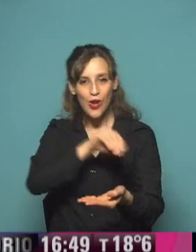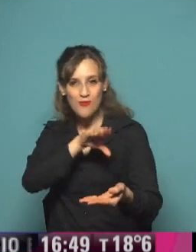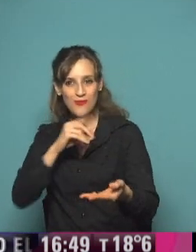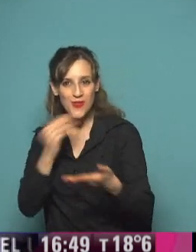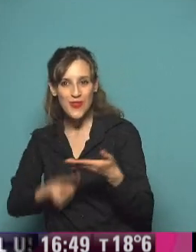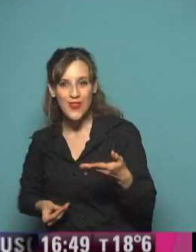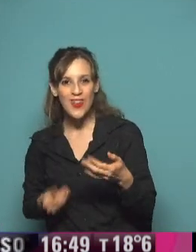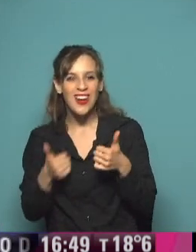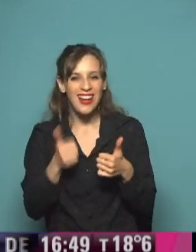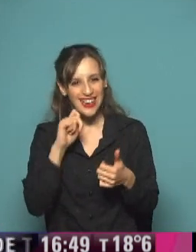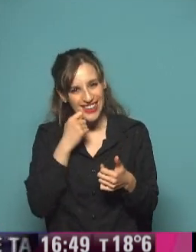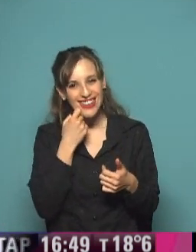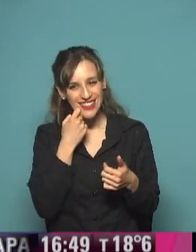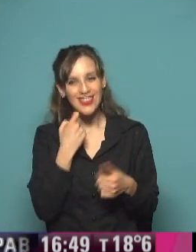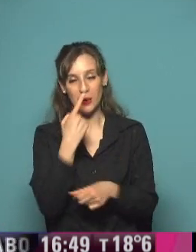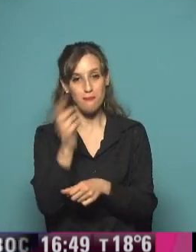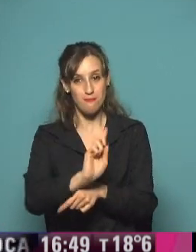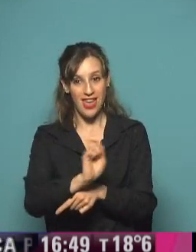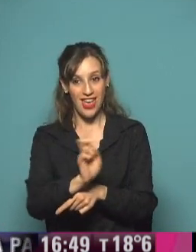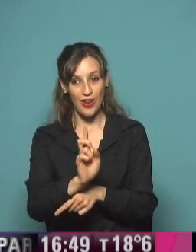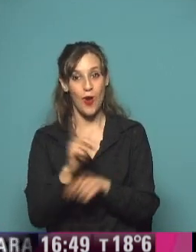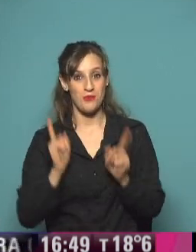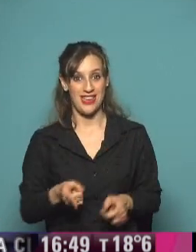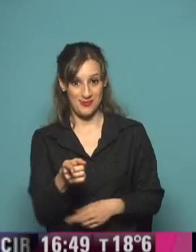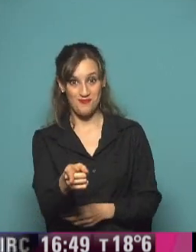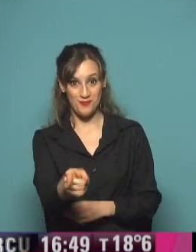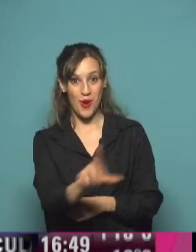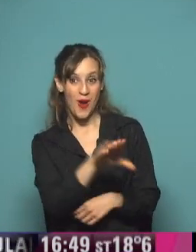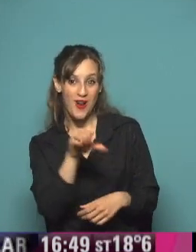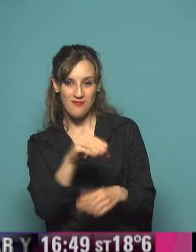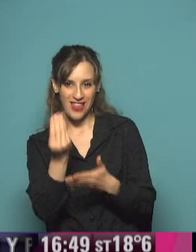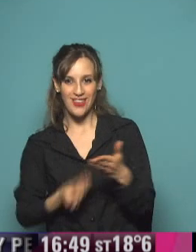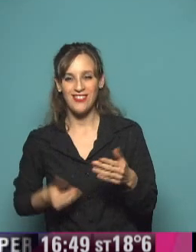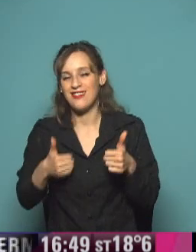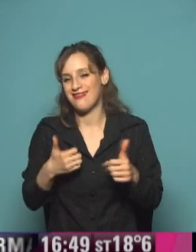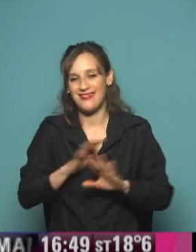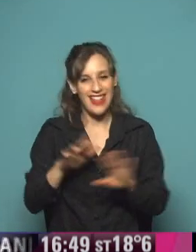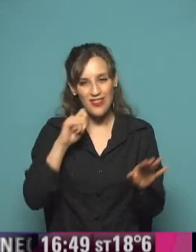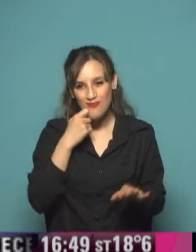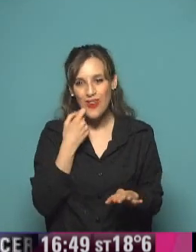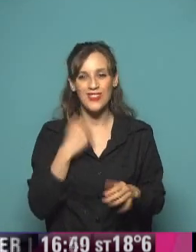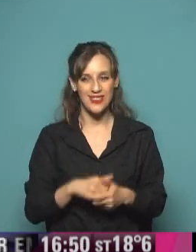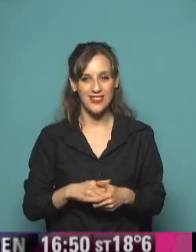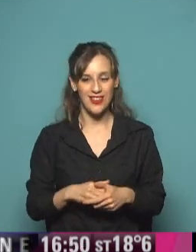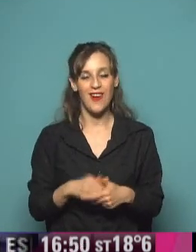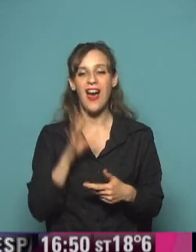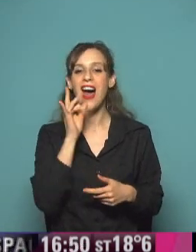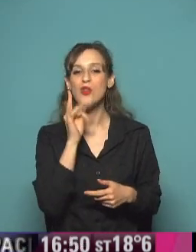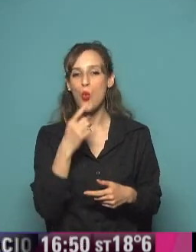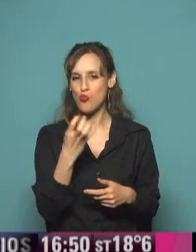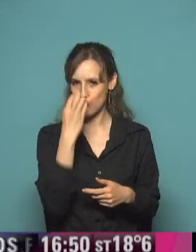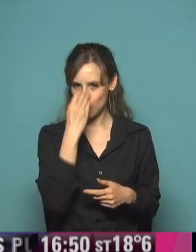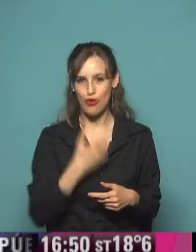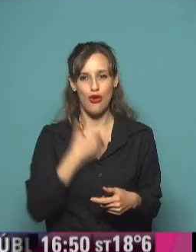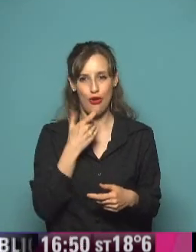letra cursiva. Ay, yo también tenía un perrito que se llamaba Perrito. Me encanta. Literal. Está buenísimo este perrito azul y de nariz